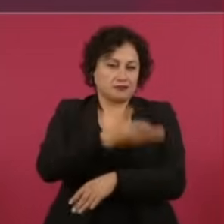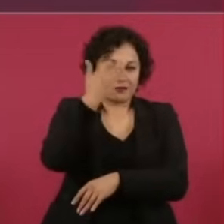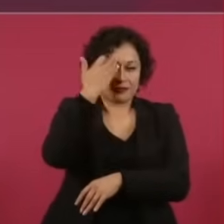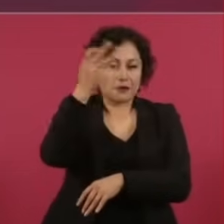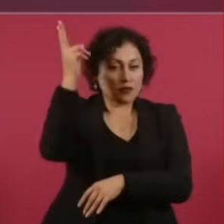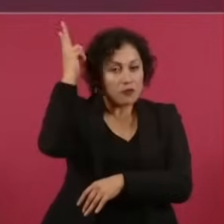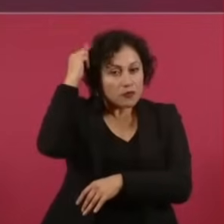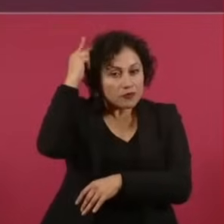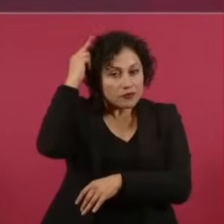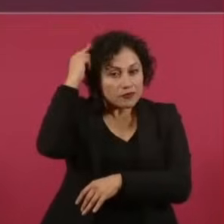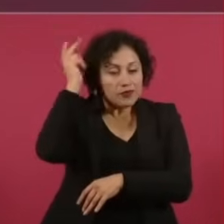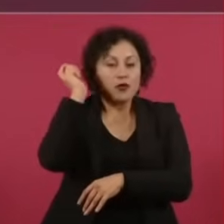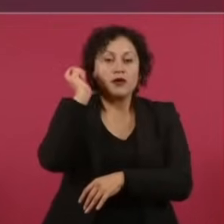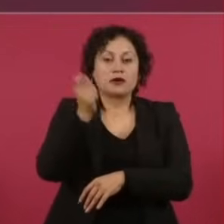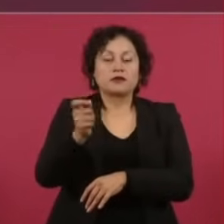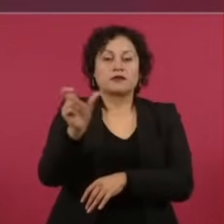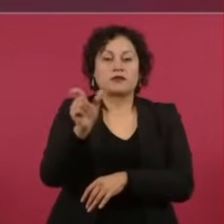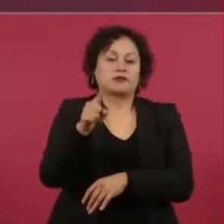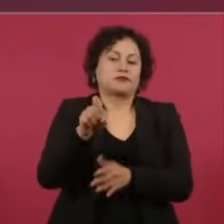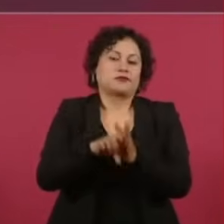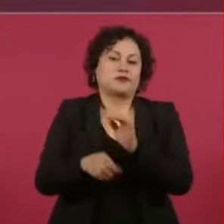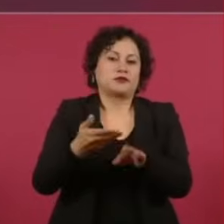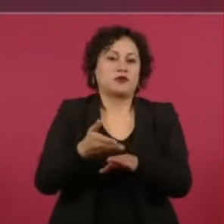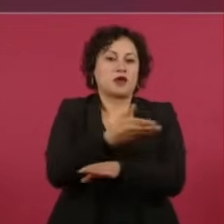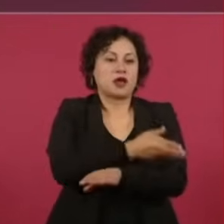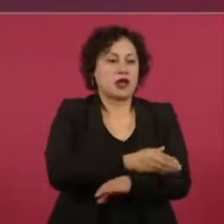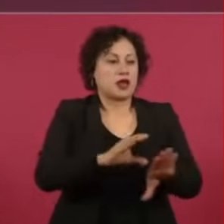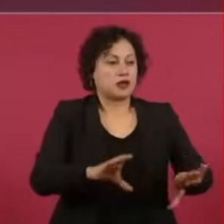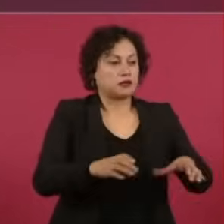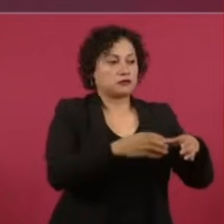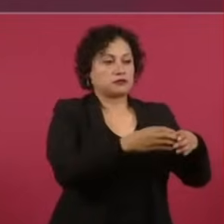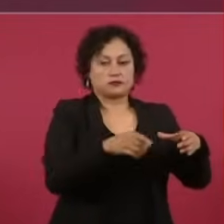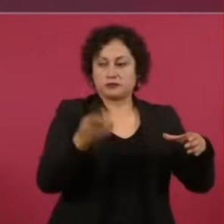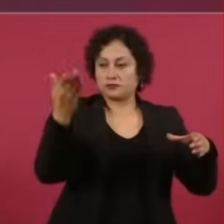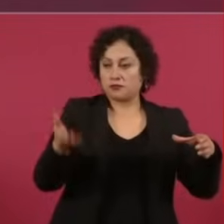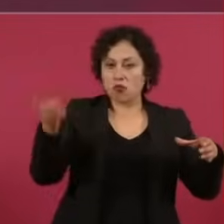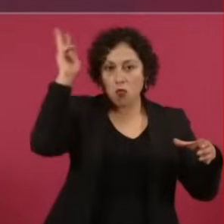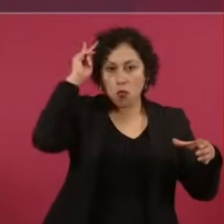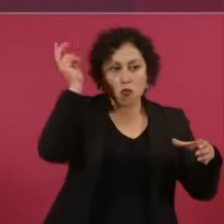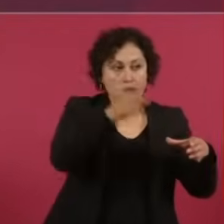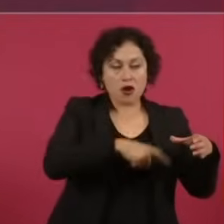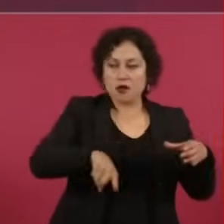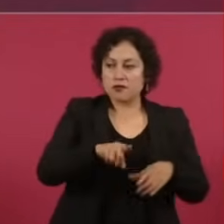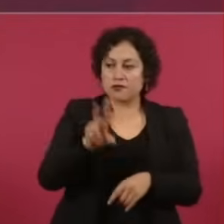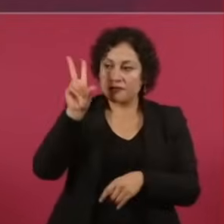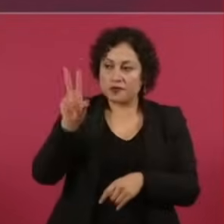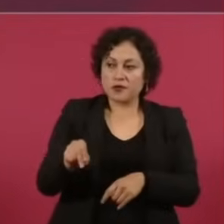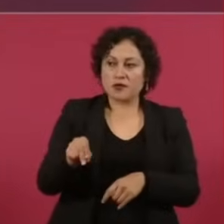Cuando había oposición a Porfirio Díaz y alguien lo cuestionaba, decía: ese gallo quiere